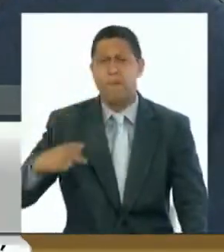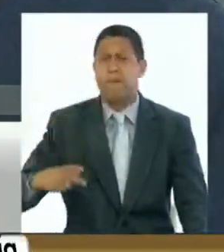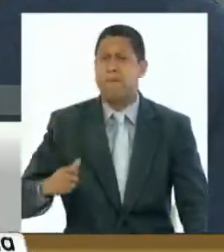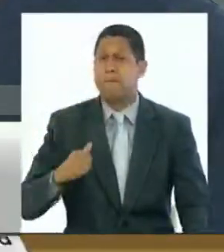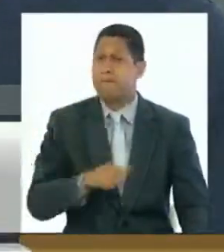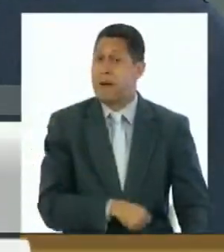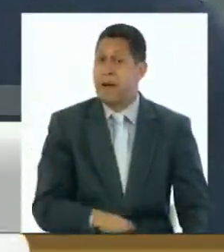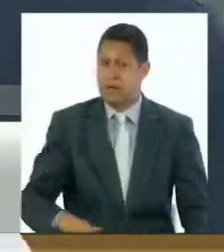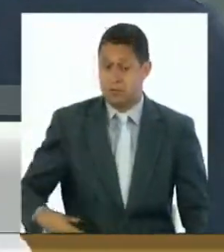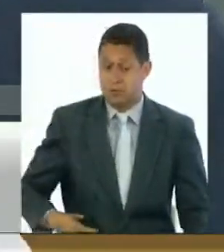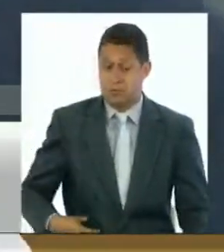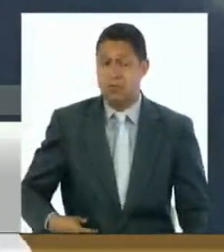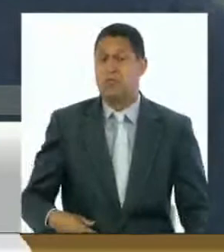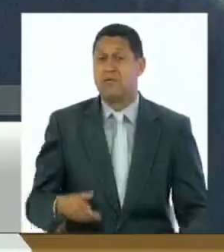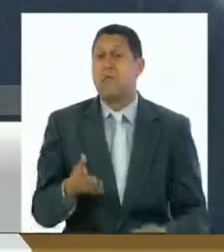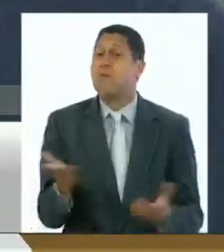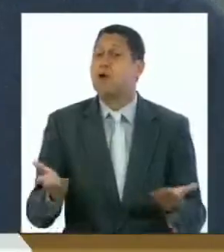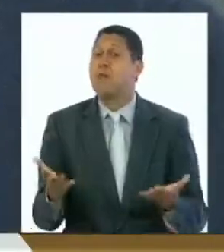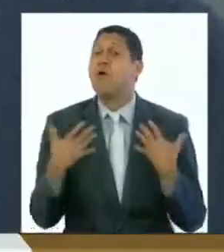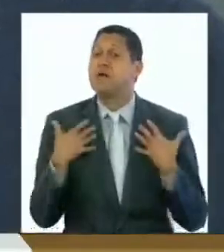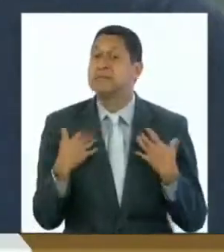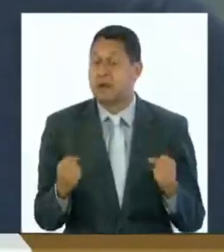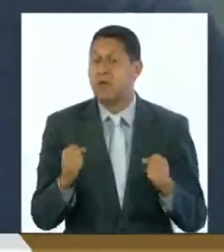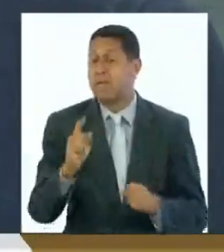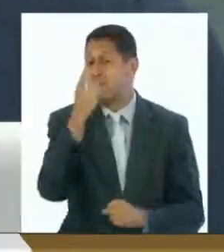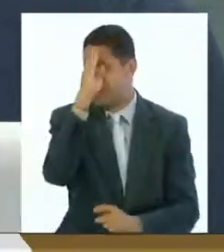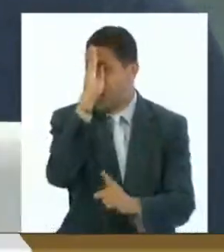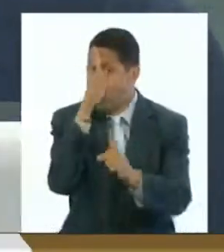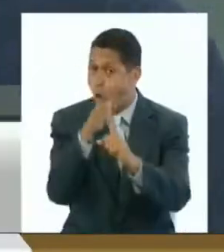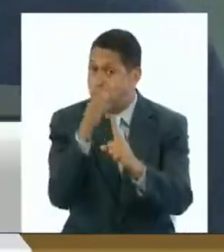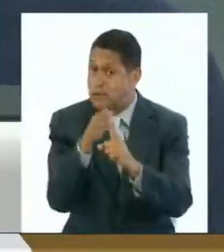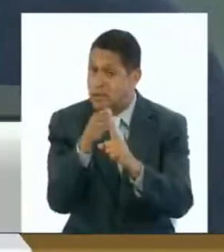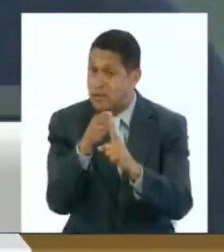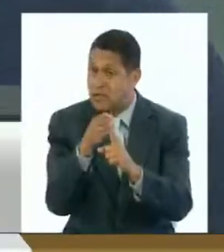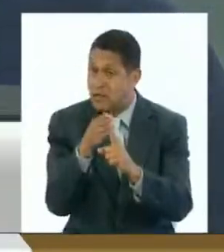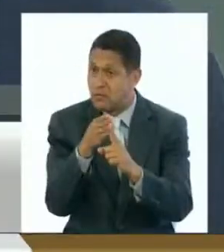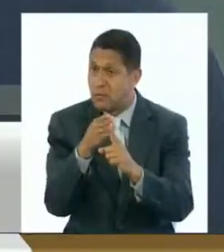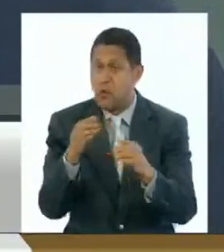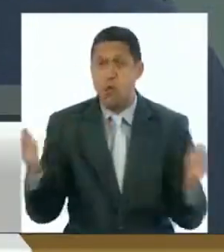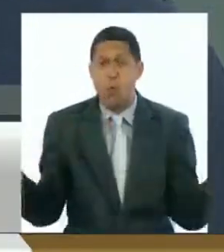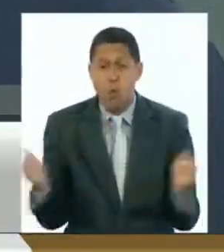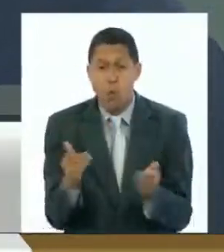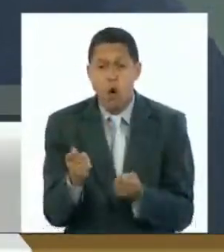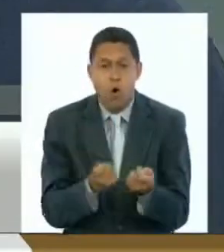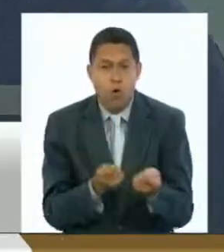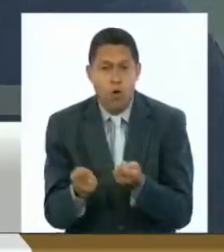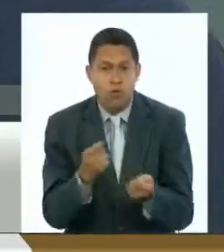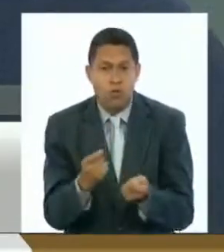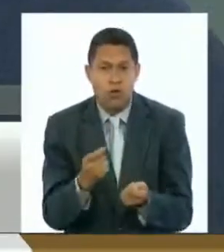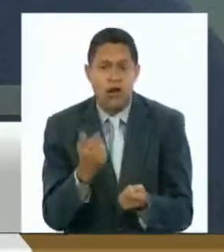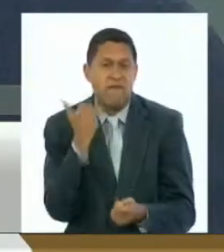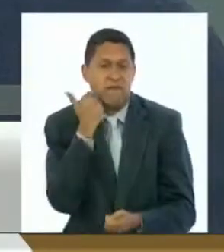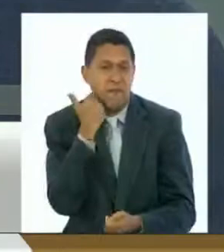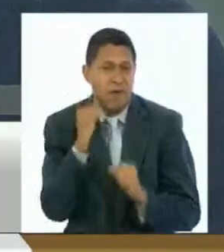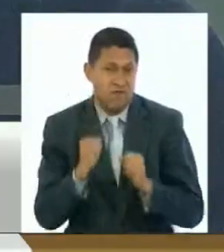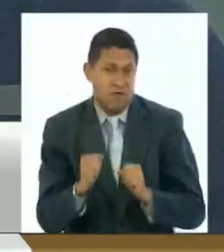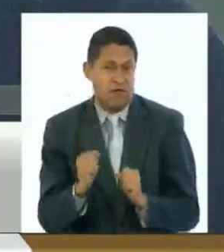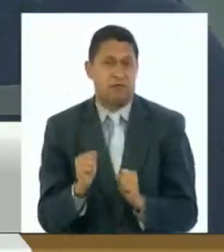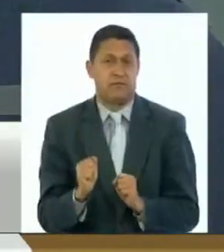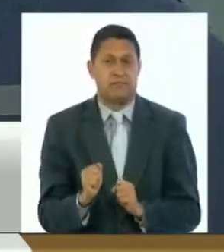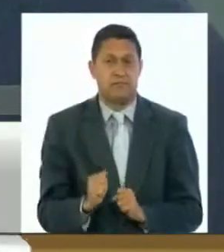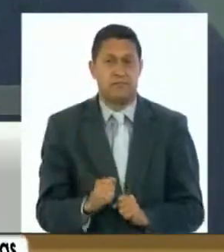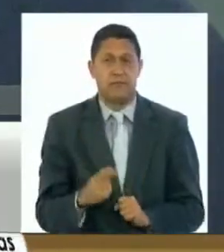es una cirugía que es por la salud, ¿ok? El principal objetivo es disminuir el peso y controlar las comorbilidades, de tal manera que